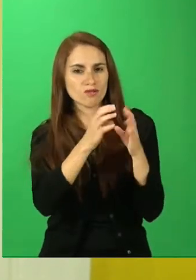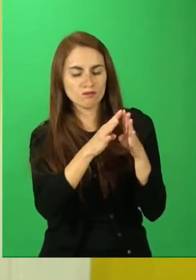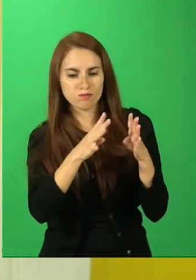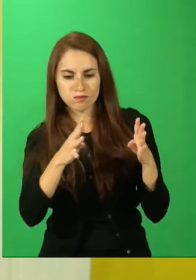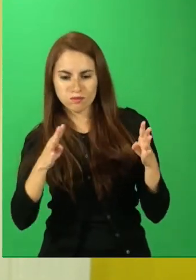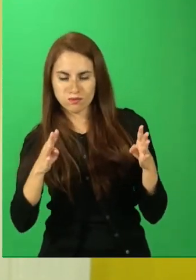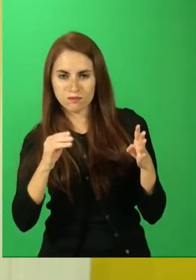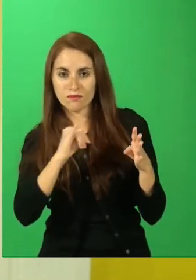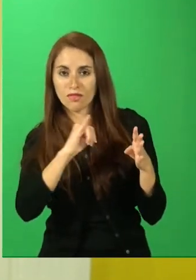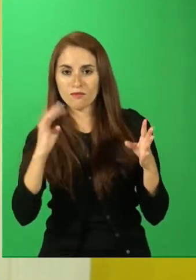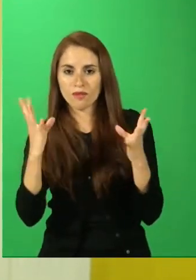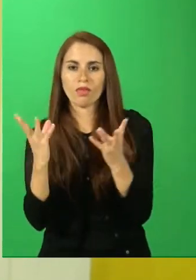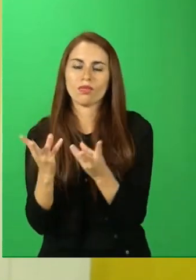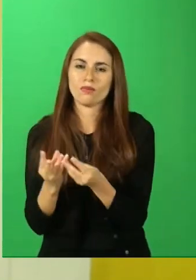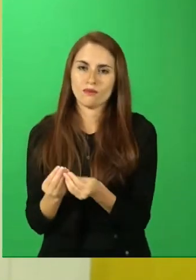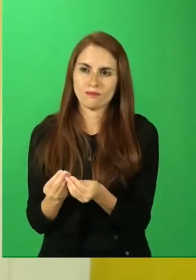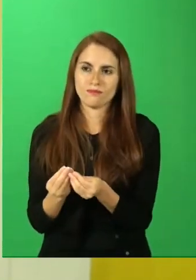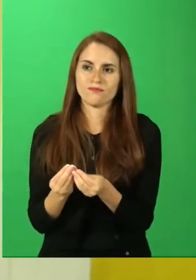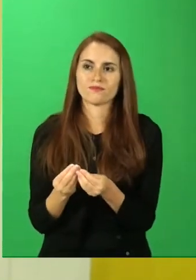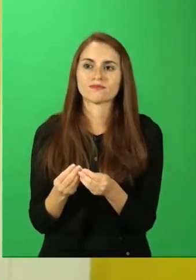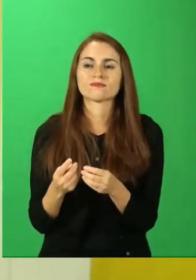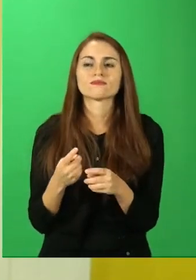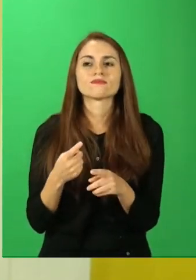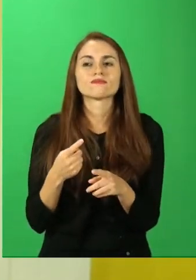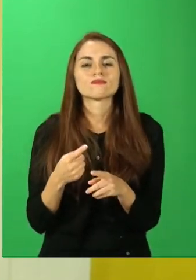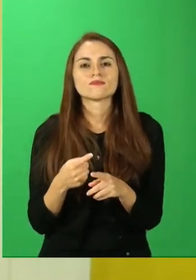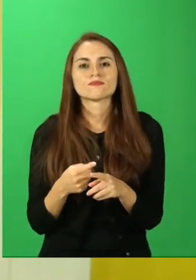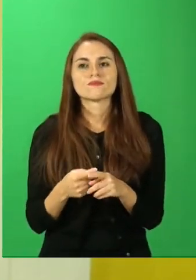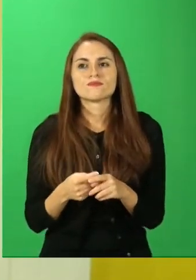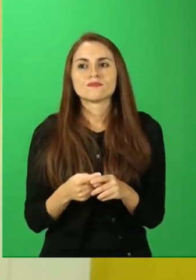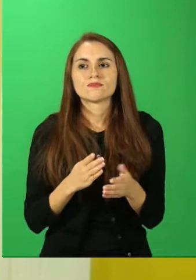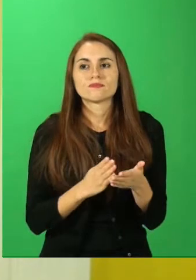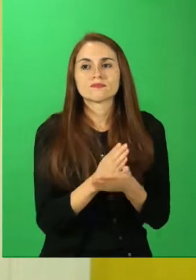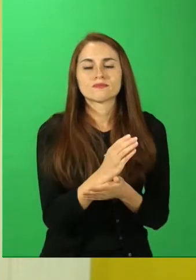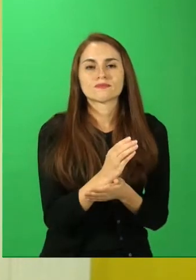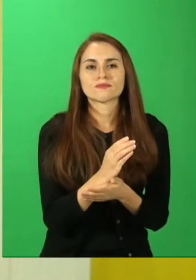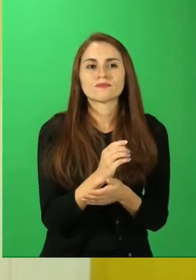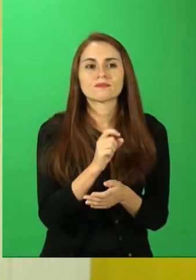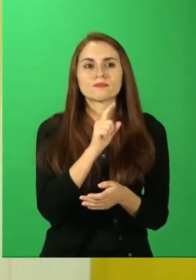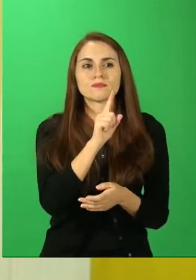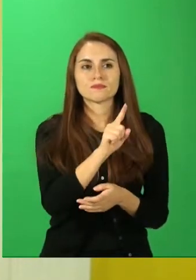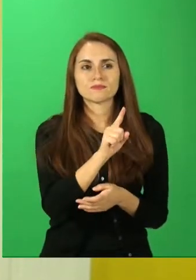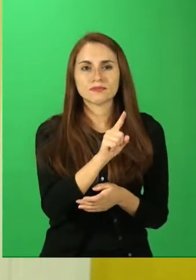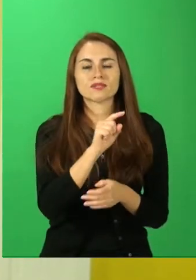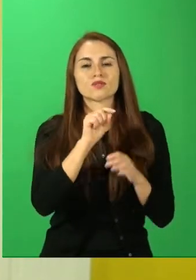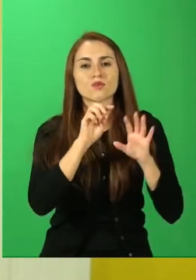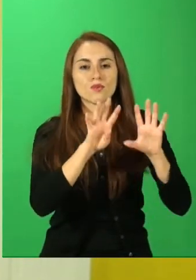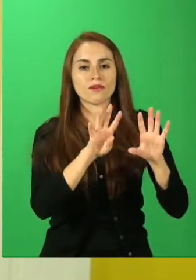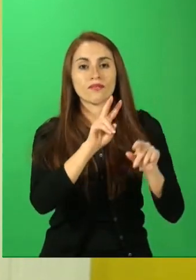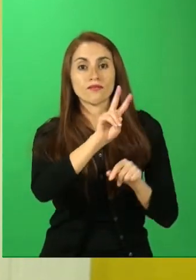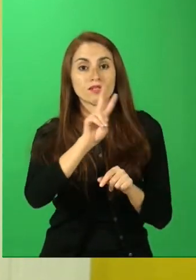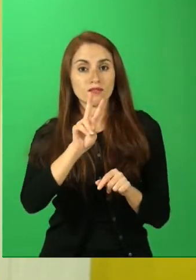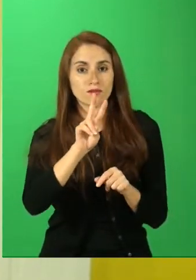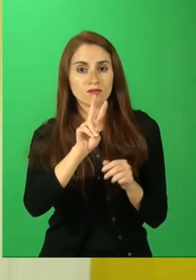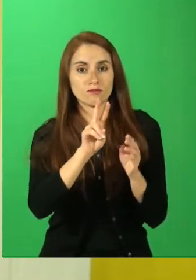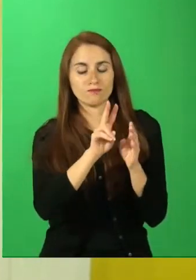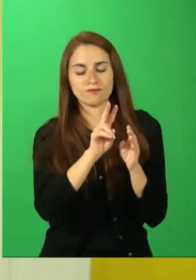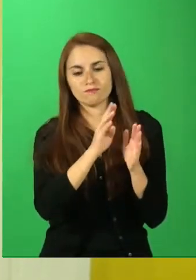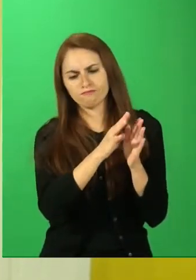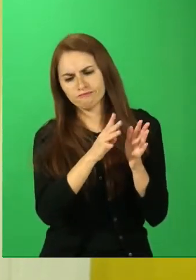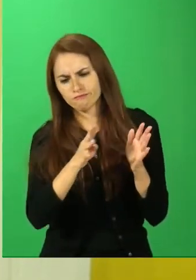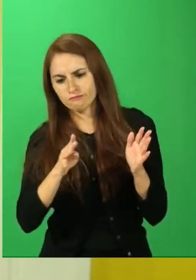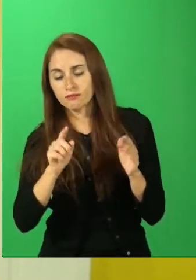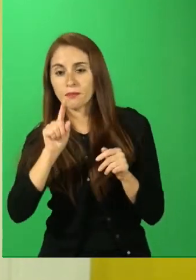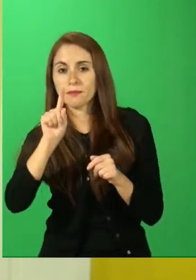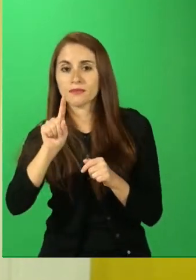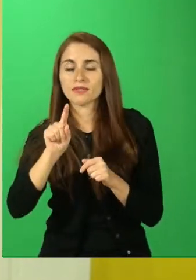año 22, cuando se instaura oficialmente, y en el año 91, cuando cae